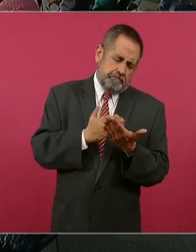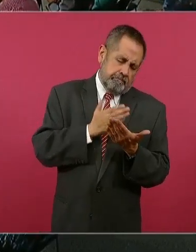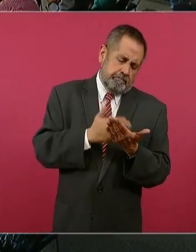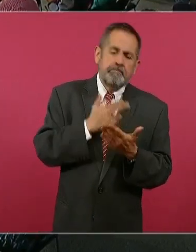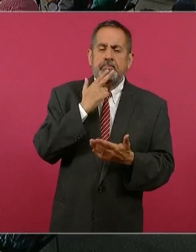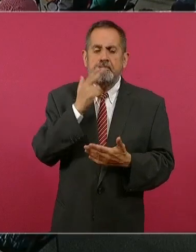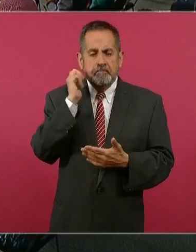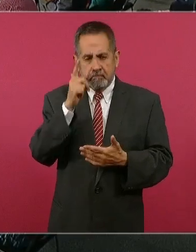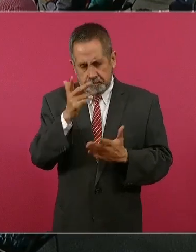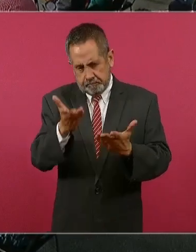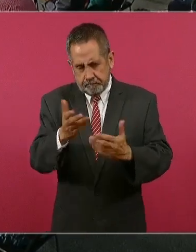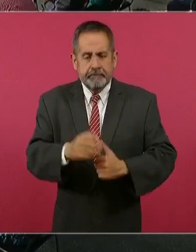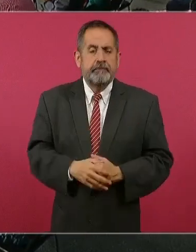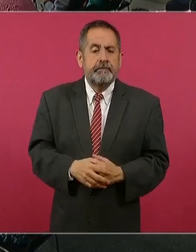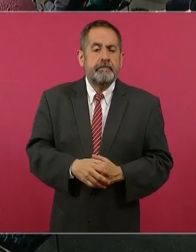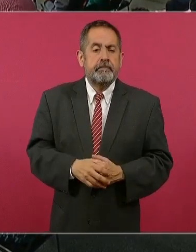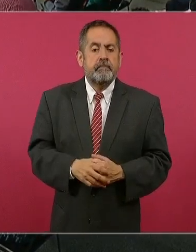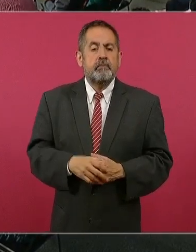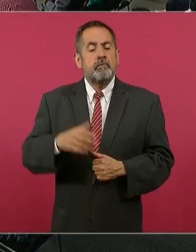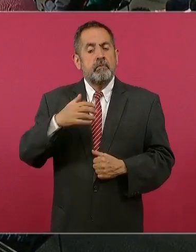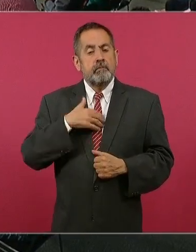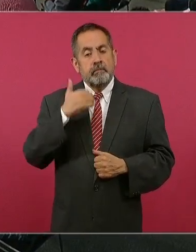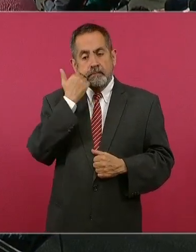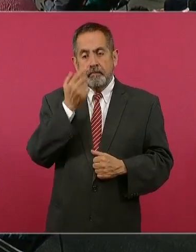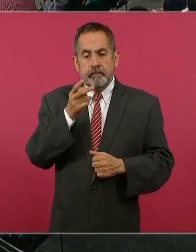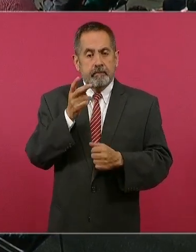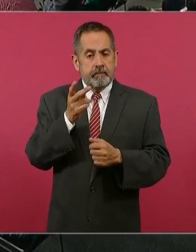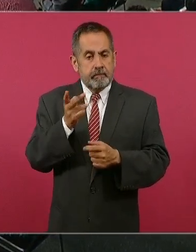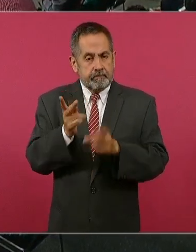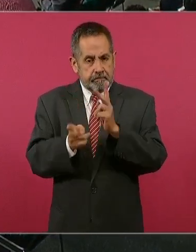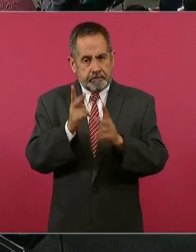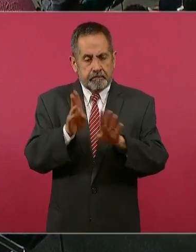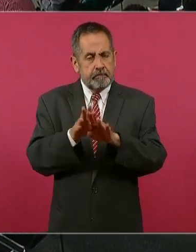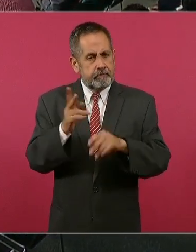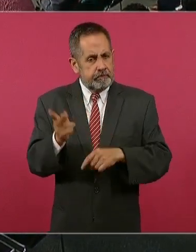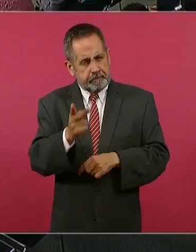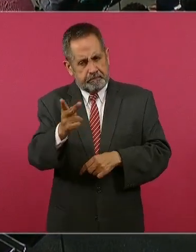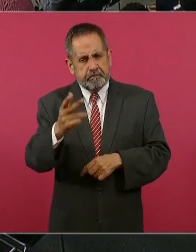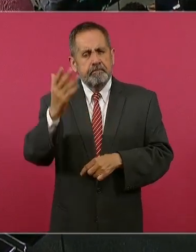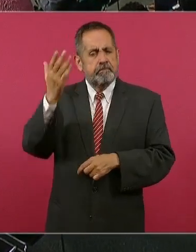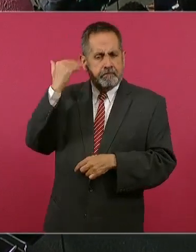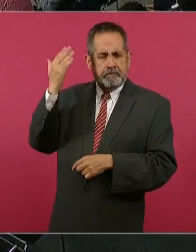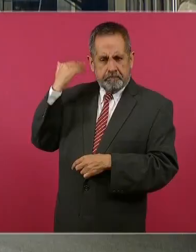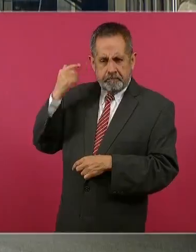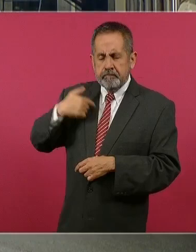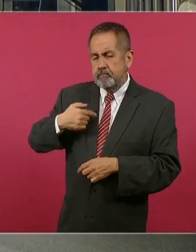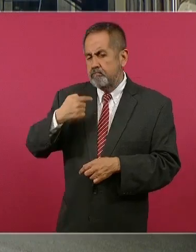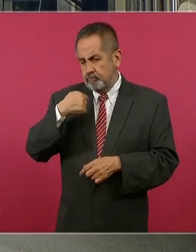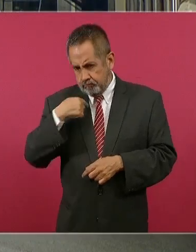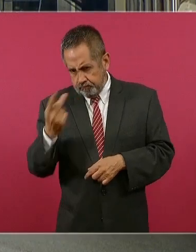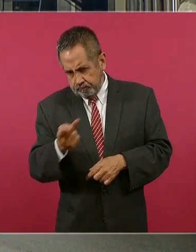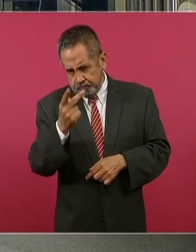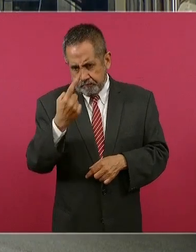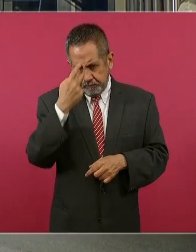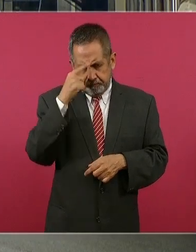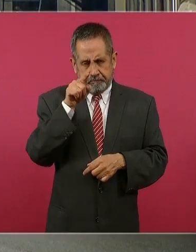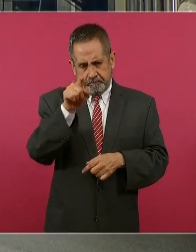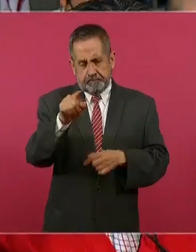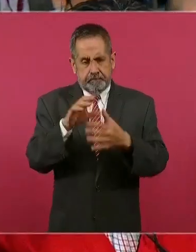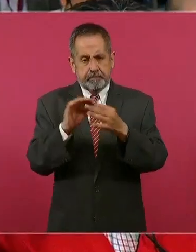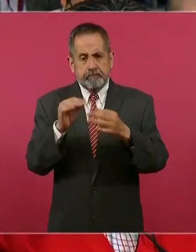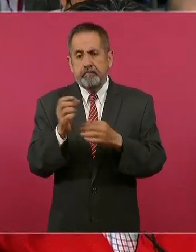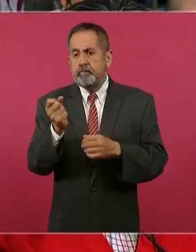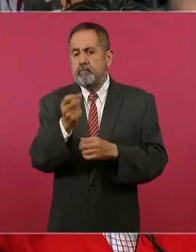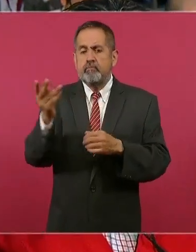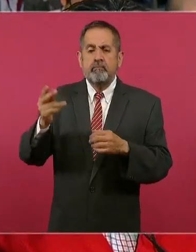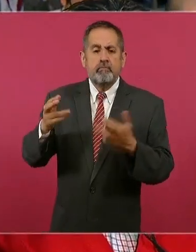preguntas, le quisiera comentar, presidente, que en otros momentos le he comentado de los